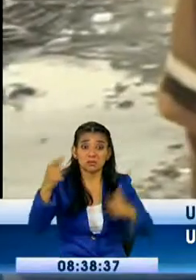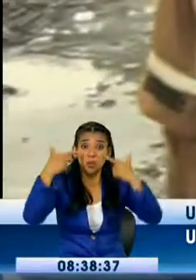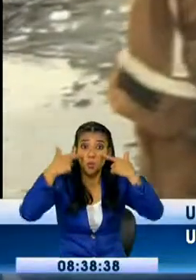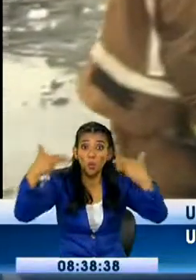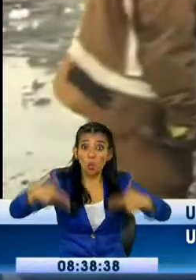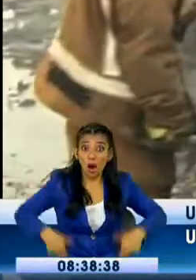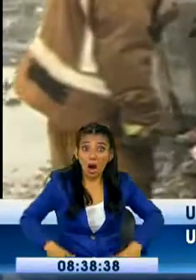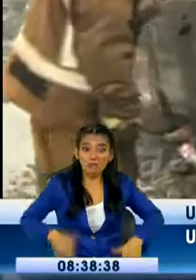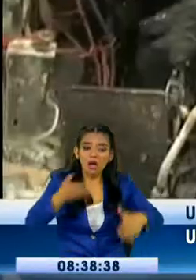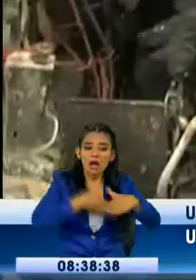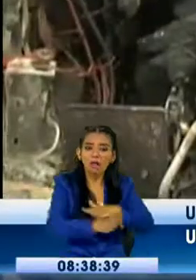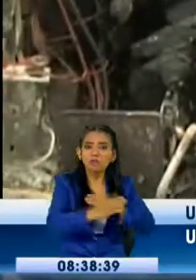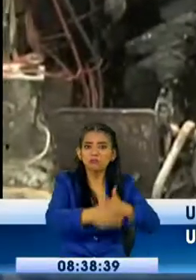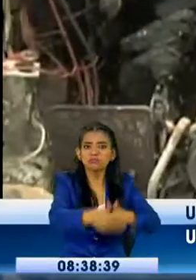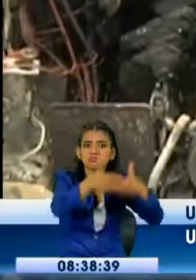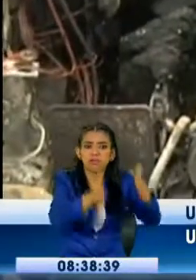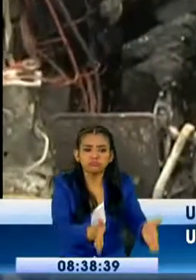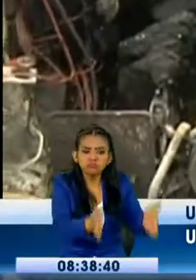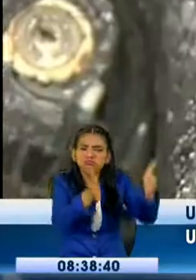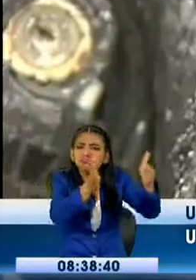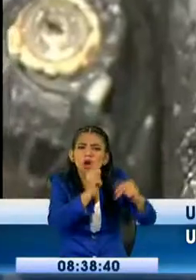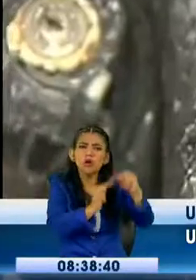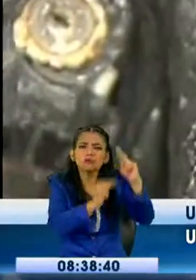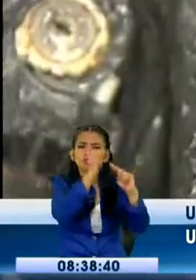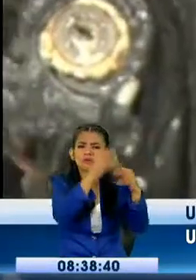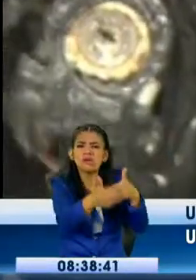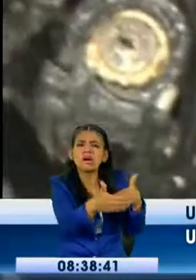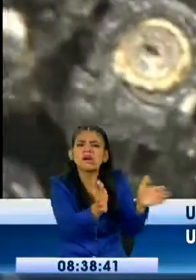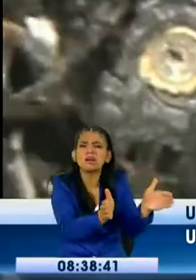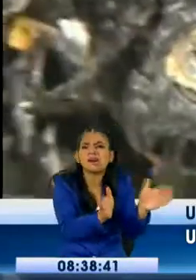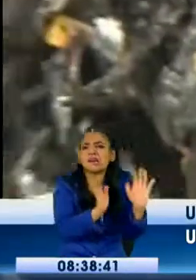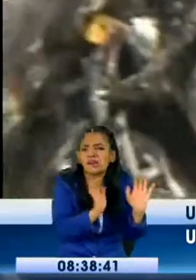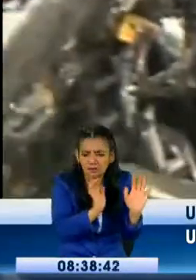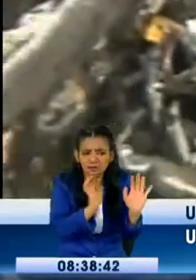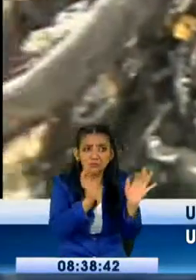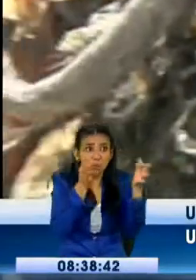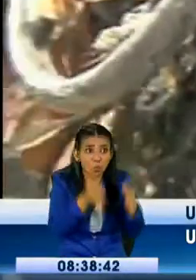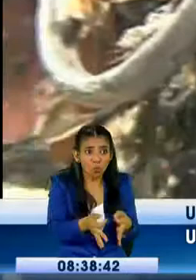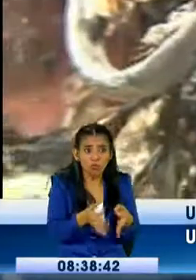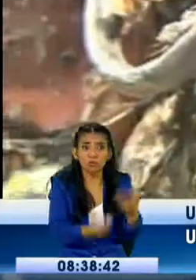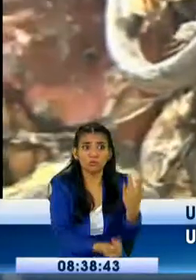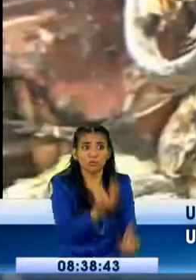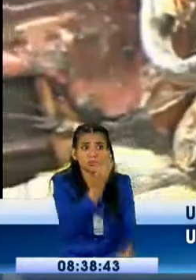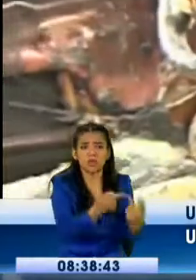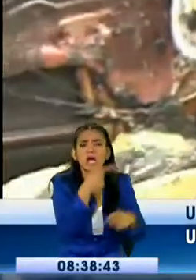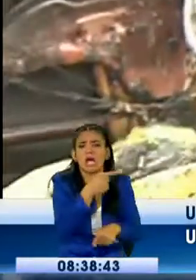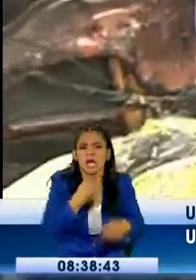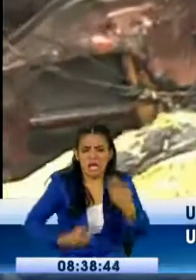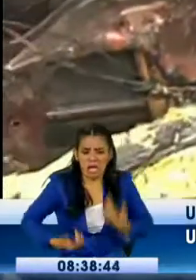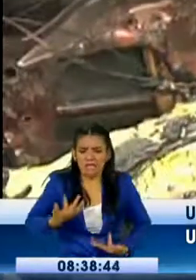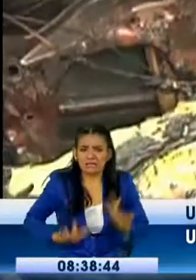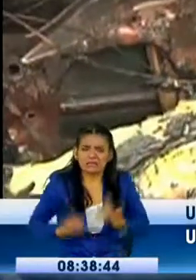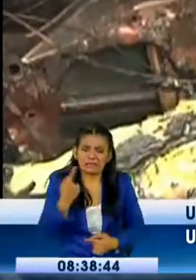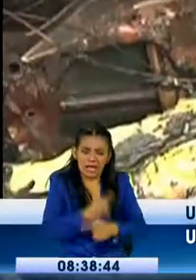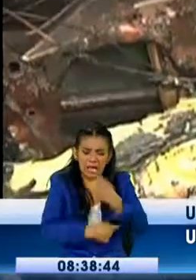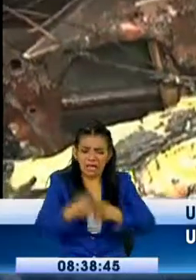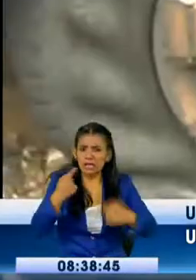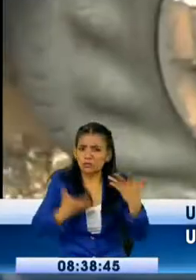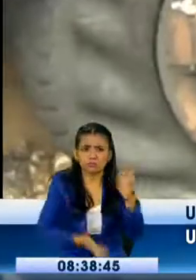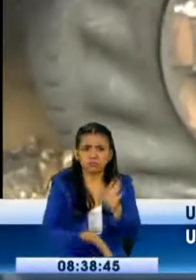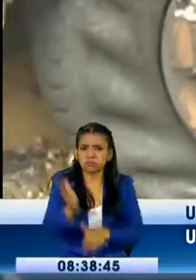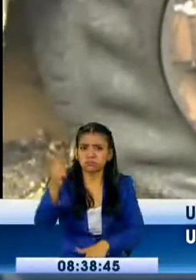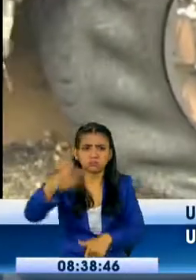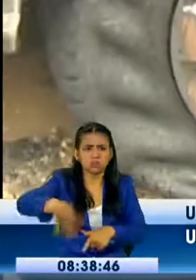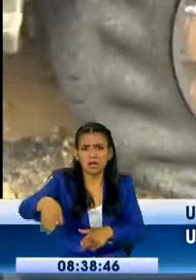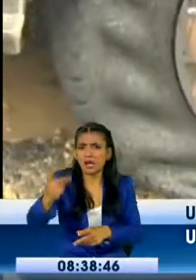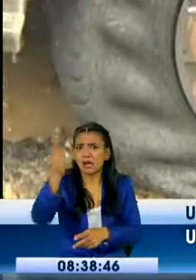se encontraba dentro de la improvisada garita. Al momento del percance resultó herido, por lo cual fue trasladado